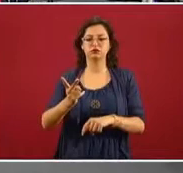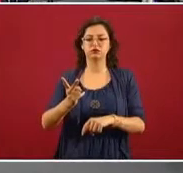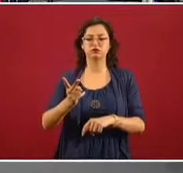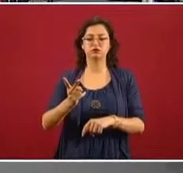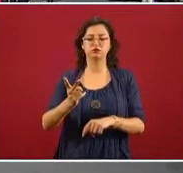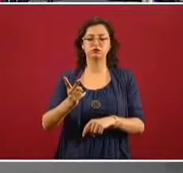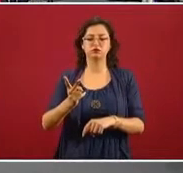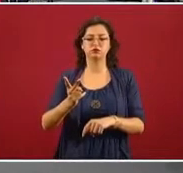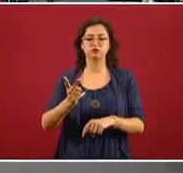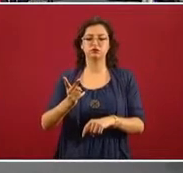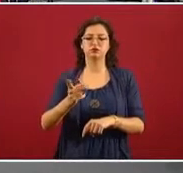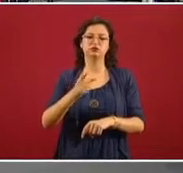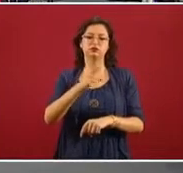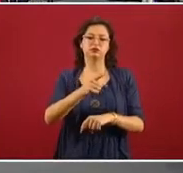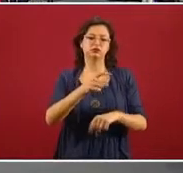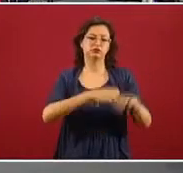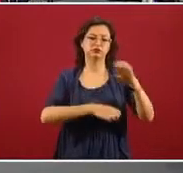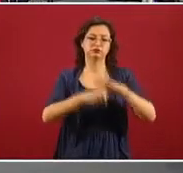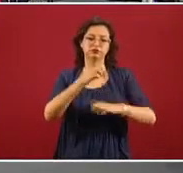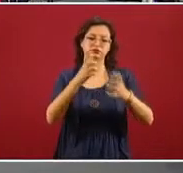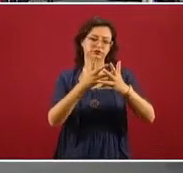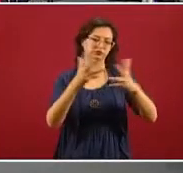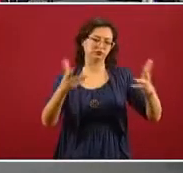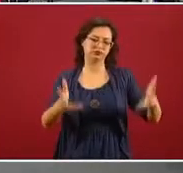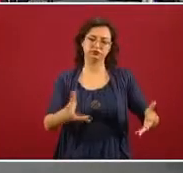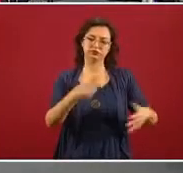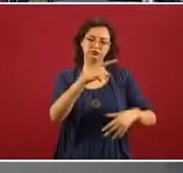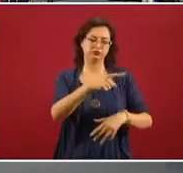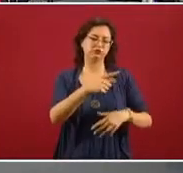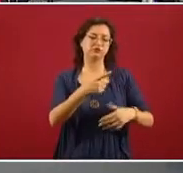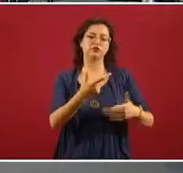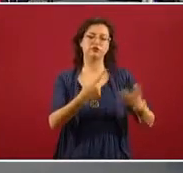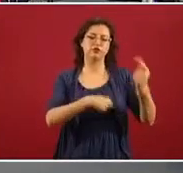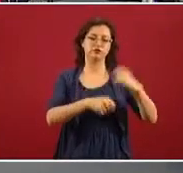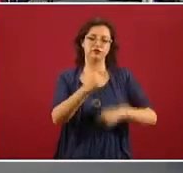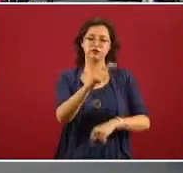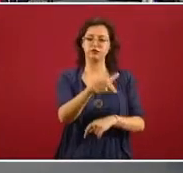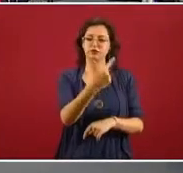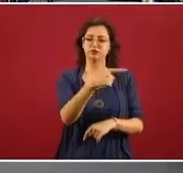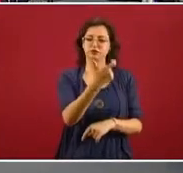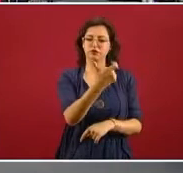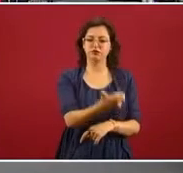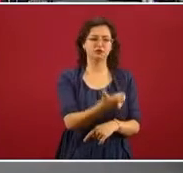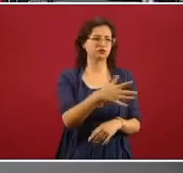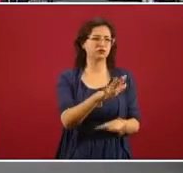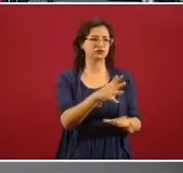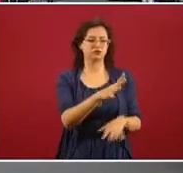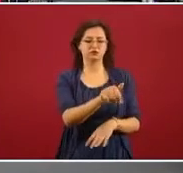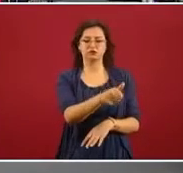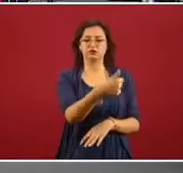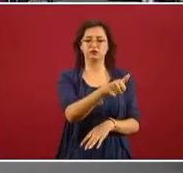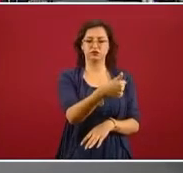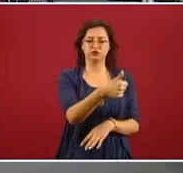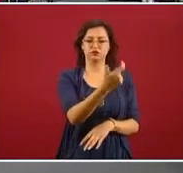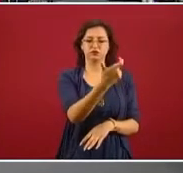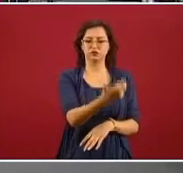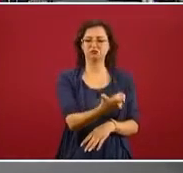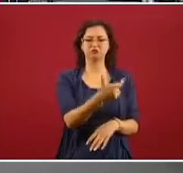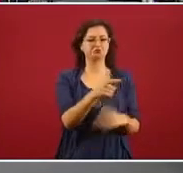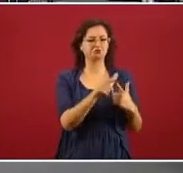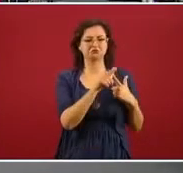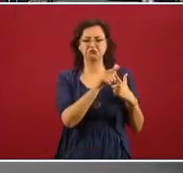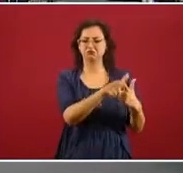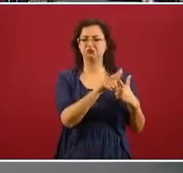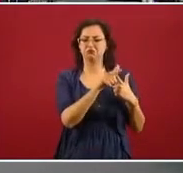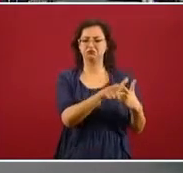dan las grandes cadenas de autoservicio, que anda abajo de 12 pesos, anda como en 11. Y no ha tenido